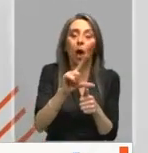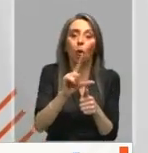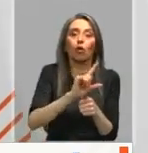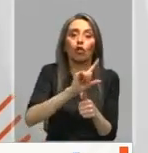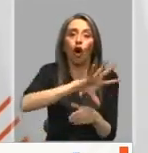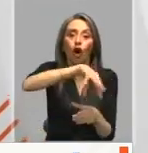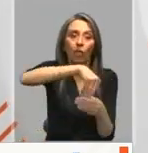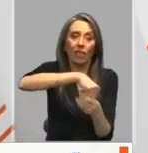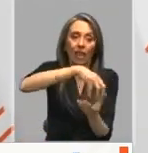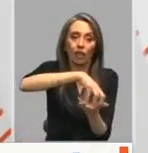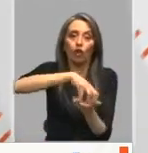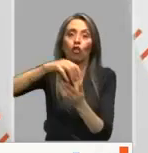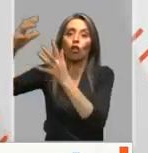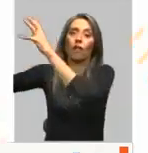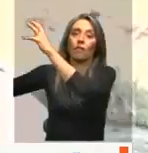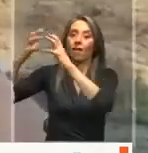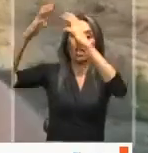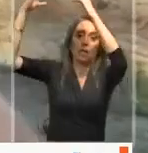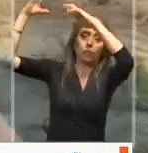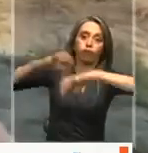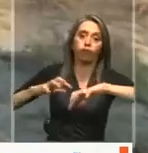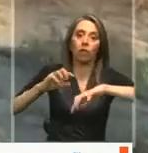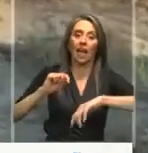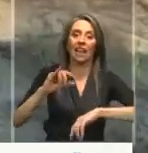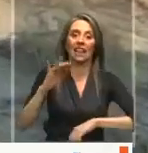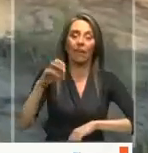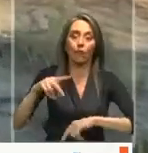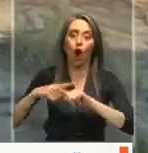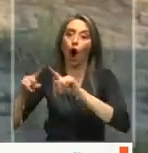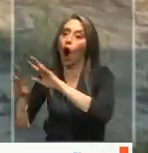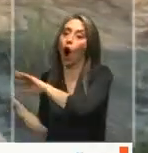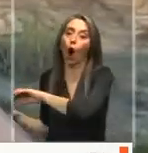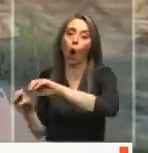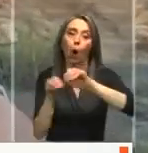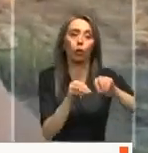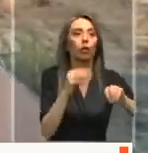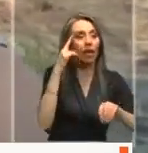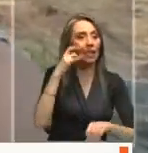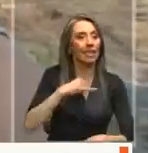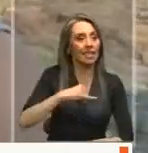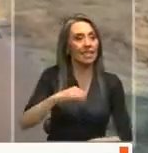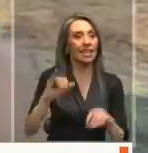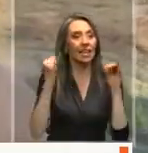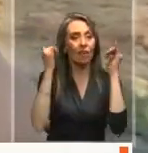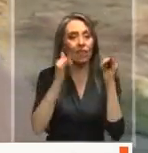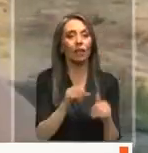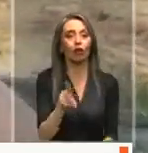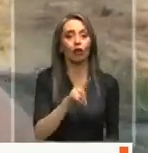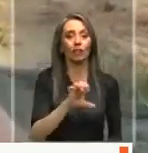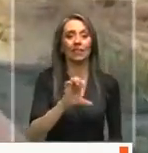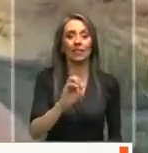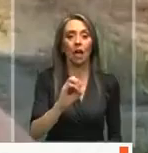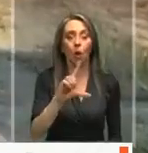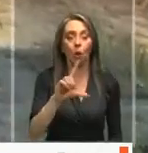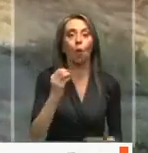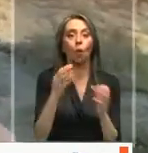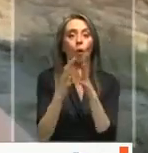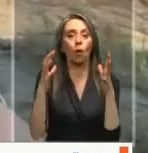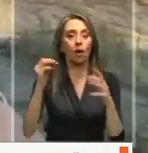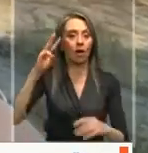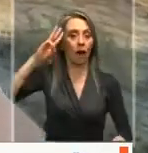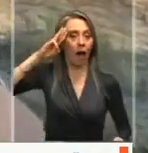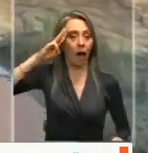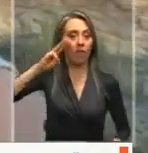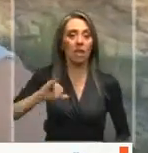de la zona del impacto del tifón. Y bueno, creemos que vamos a poder seguir disfrutando en Seúl de este tremendo Jamboree,